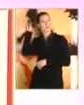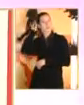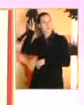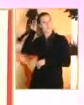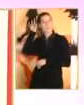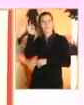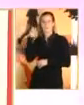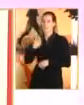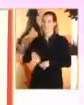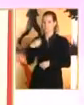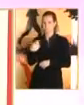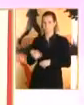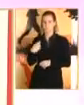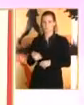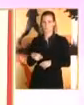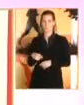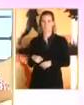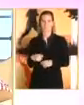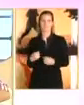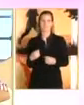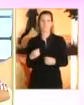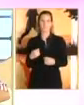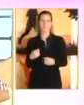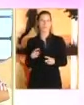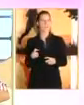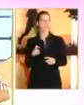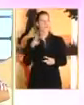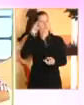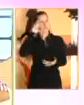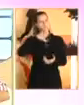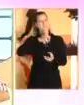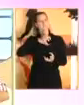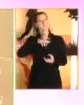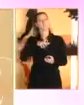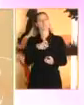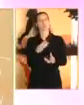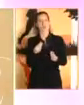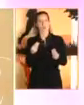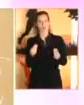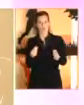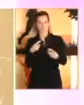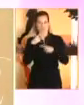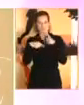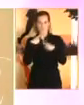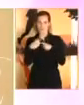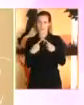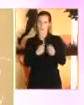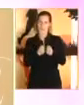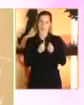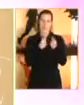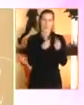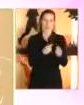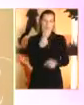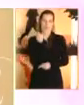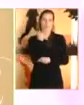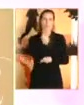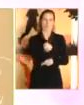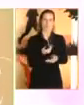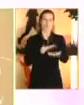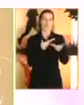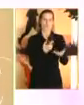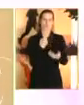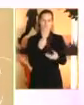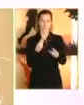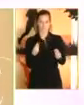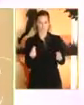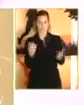cosa muy cara. Uh-huh. Es mucha la psicología, ¿no?, que también necesitan estas familias. Sí. No es fácil, yo creo, que